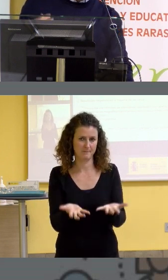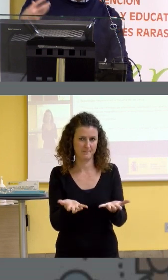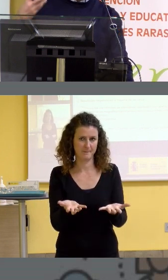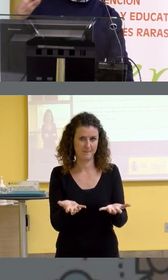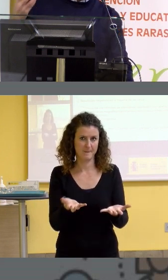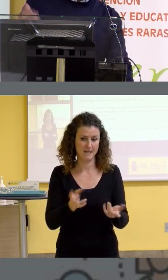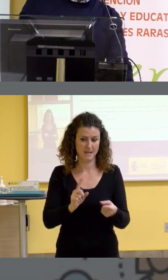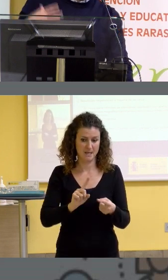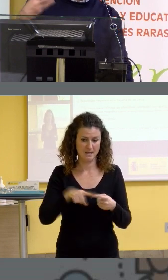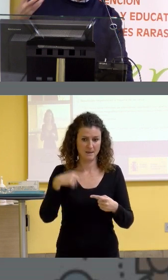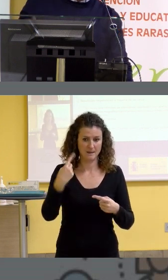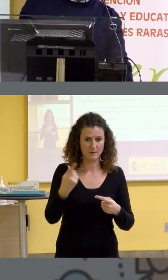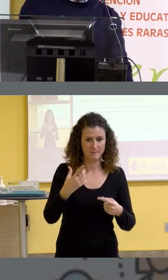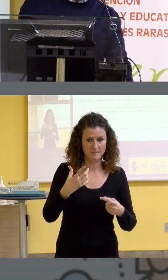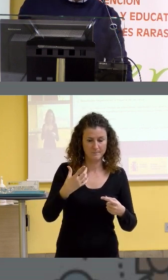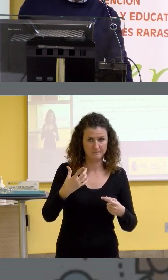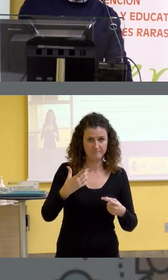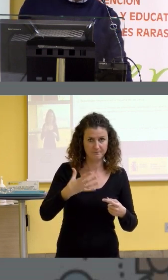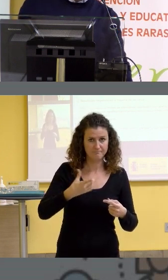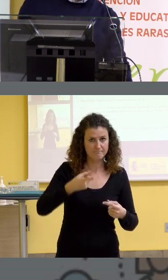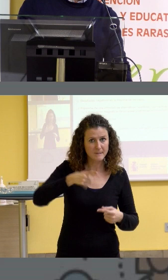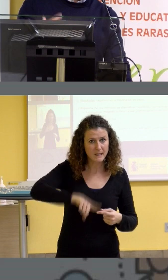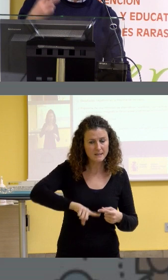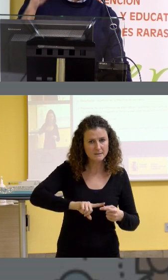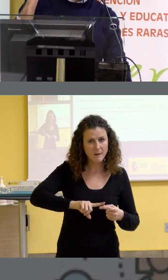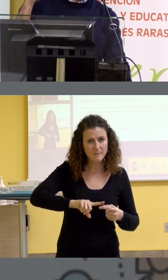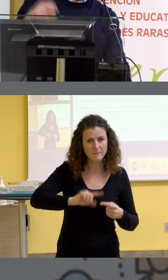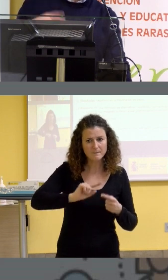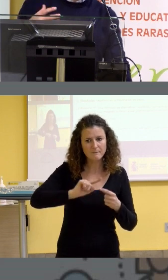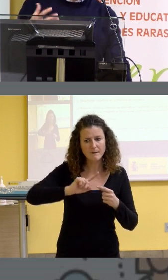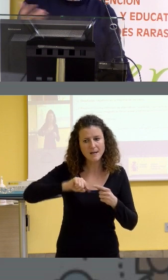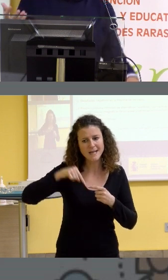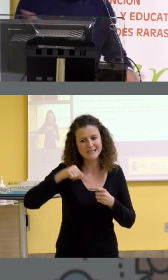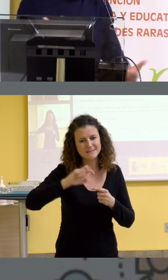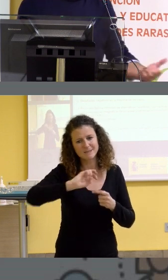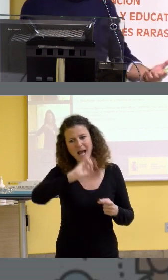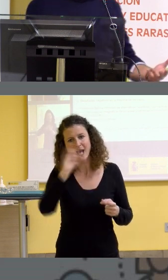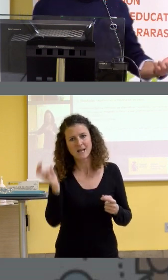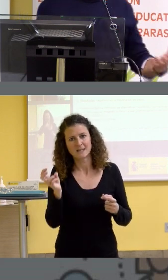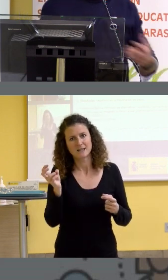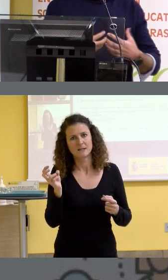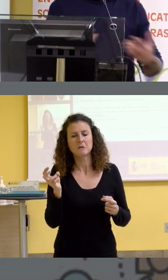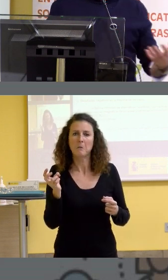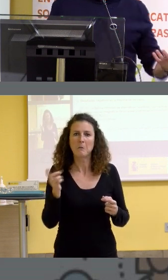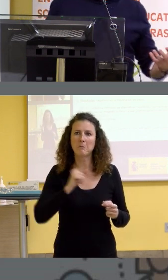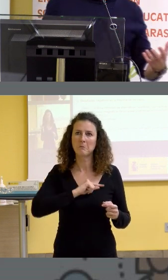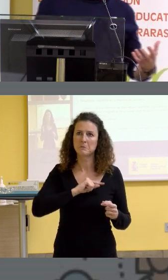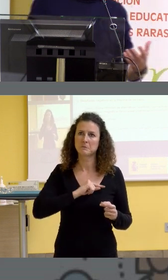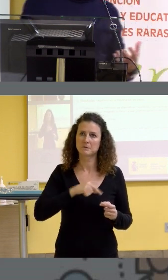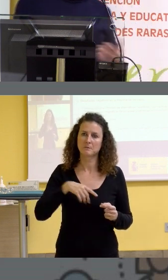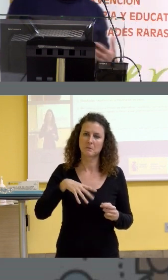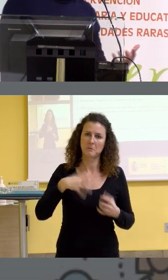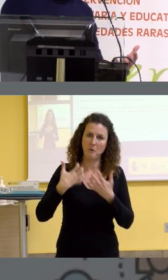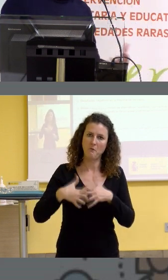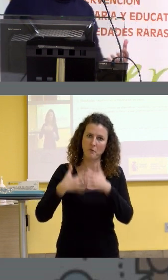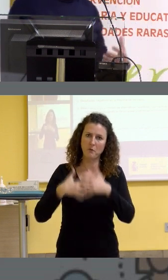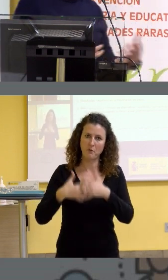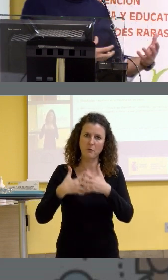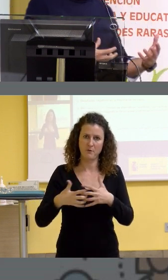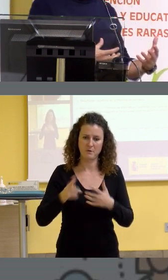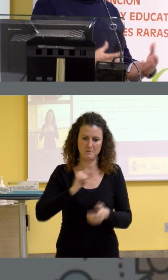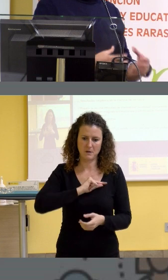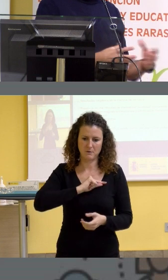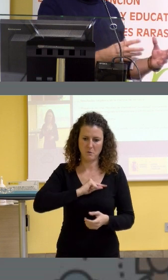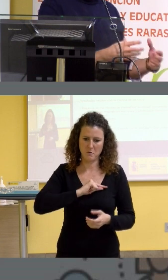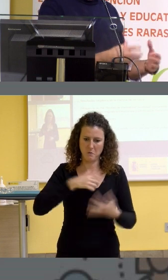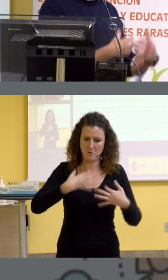Y luego hay presencia de una infinidad de alternativas que el sentido común nos hace pensar que esto funciona. Lo tenemos incorporado. Y el sentido común también nos